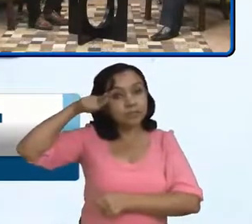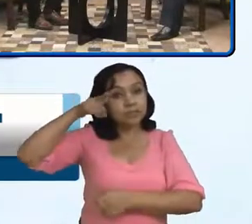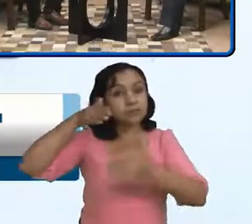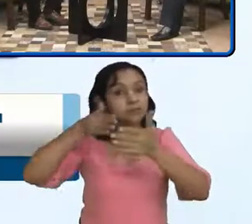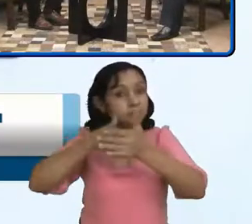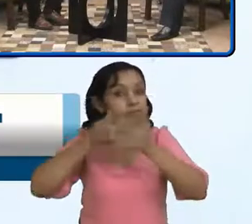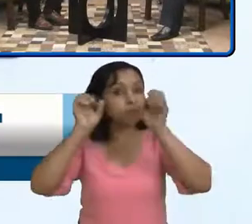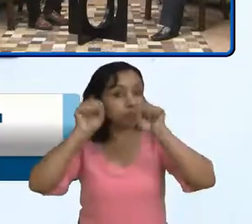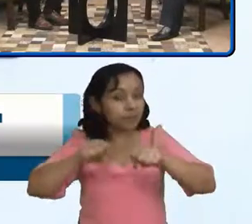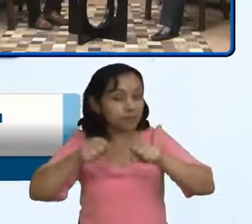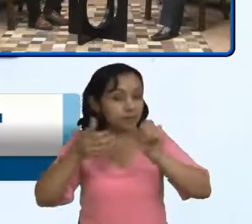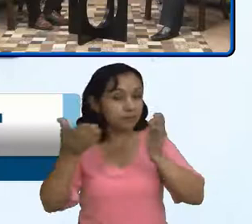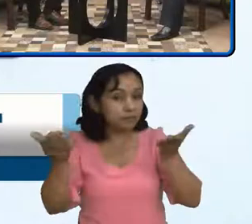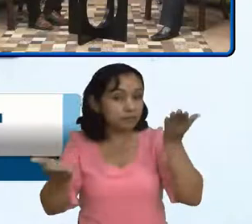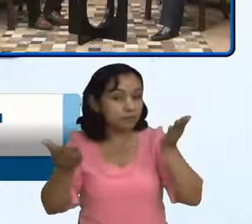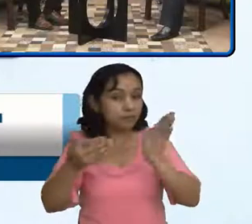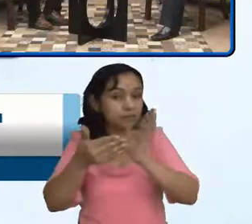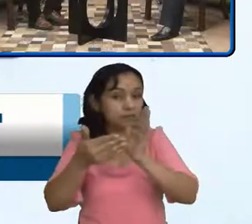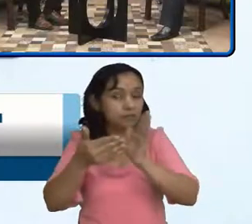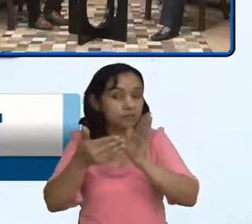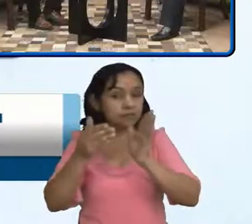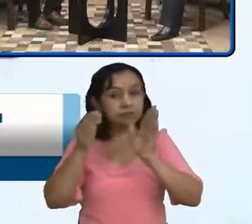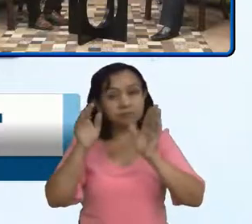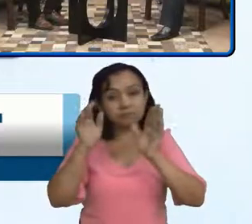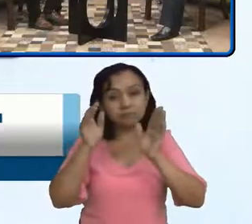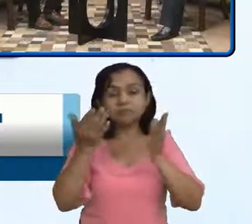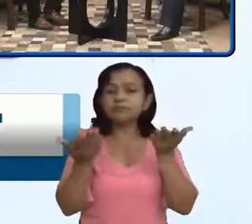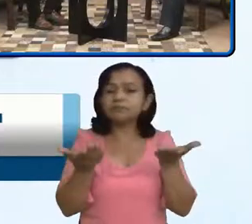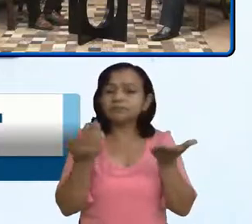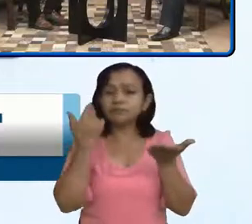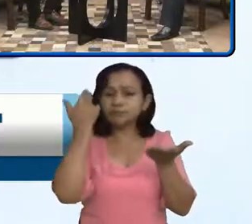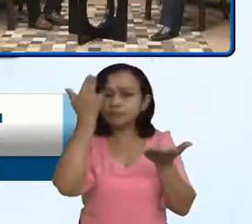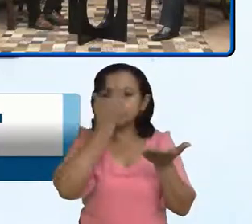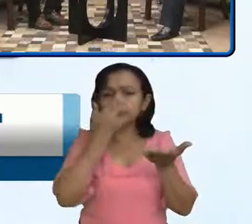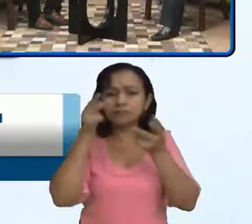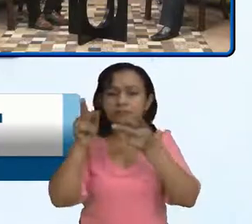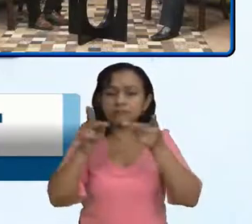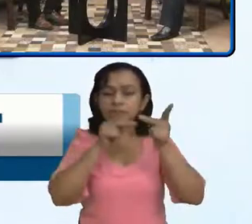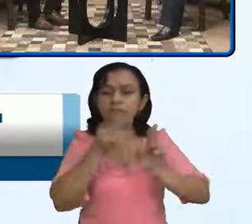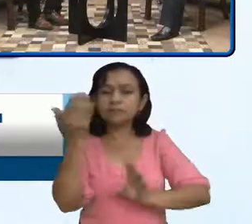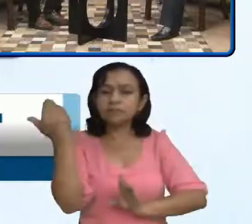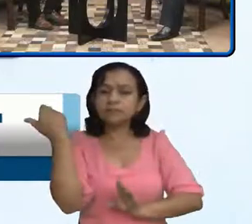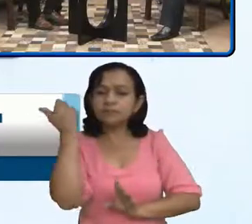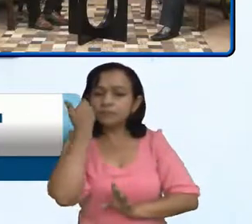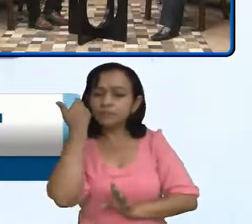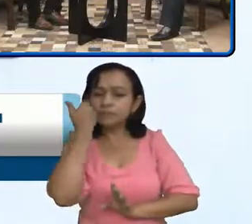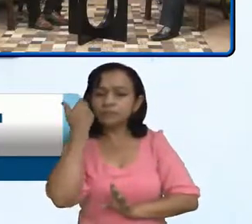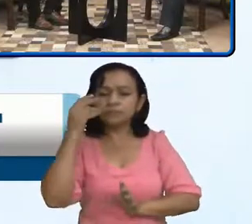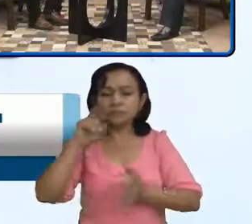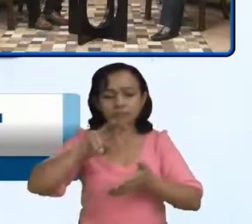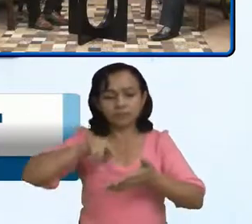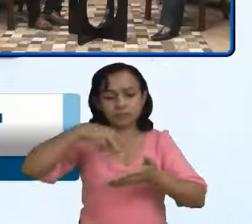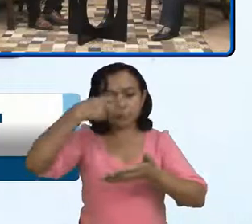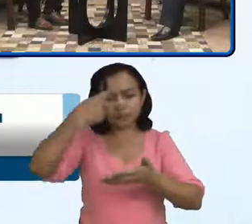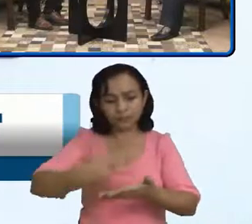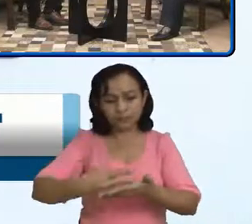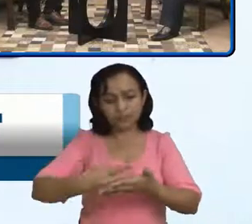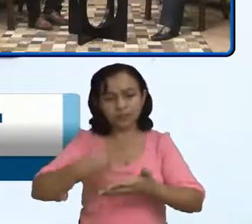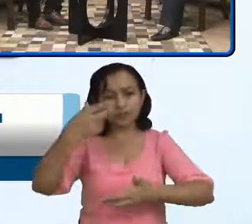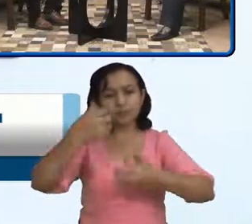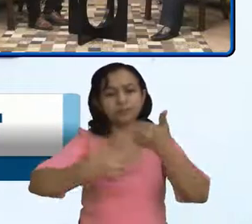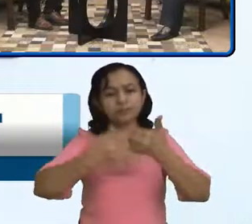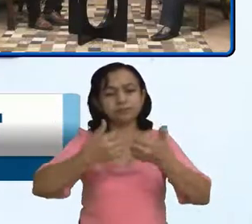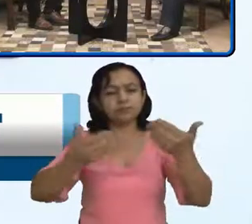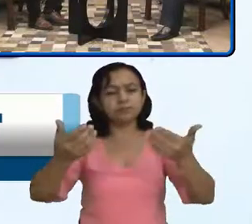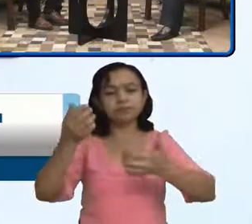ser un hecho aislado. Pero, ¿qué pasa cuando el paciente está cayendo en esta misma alteración?